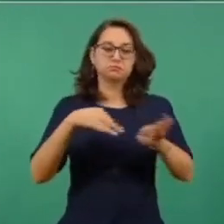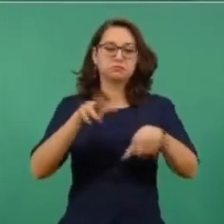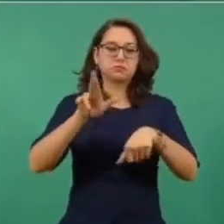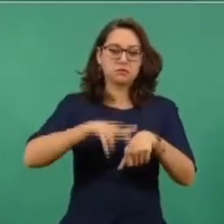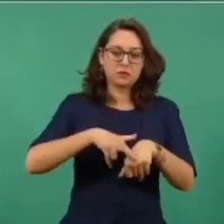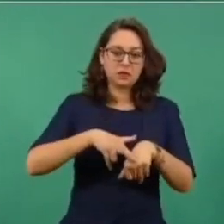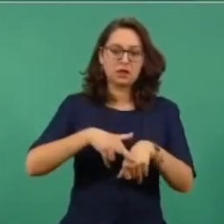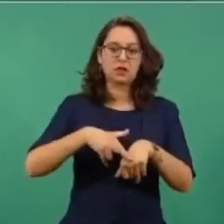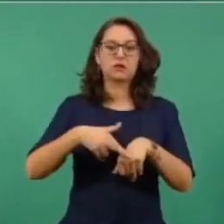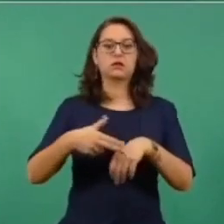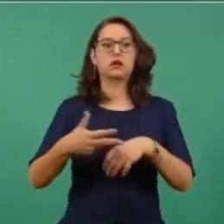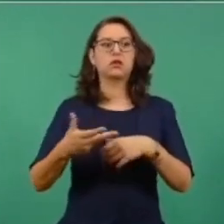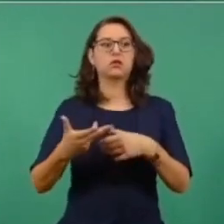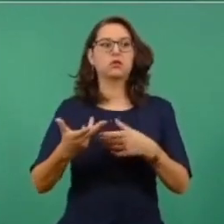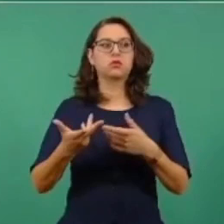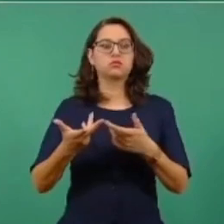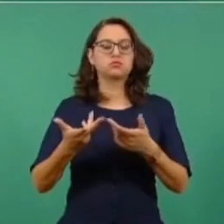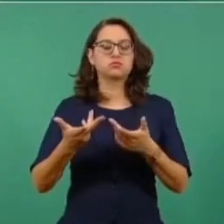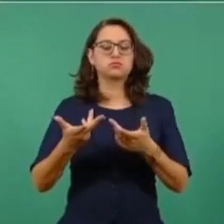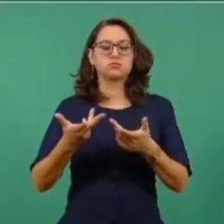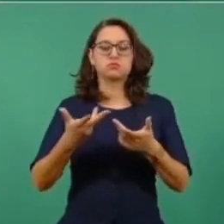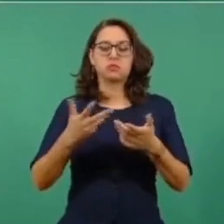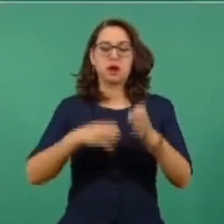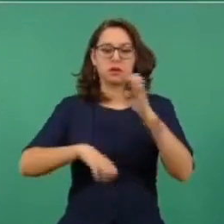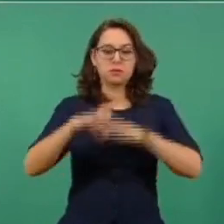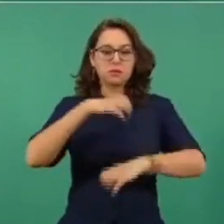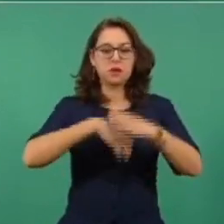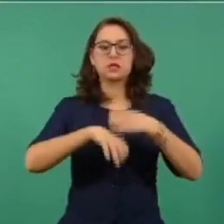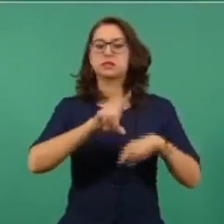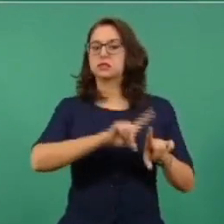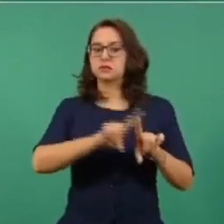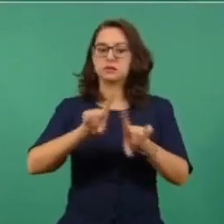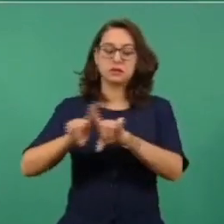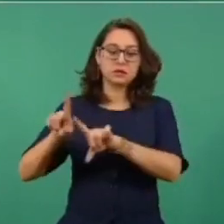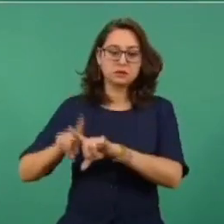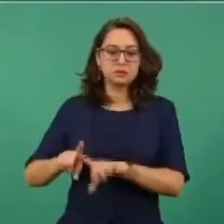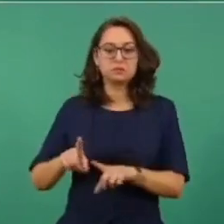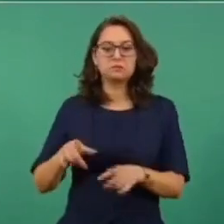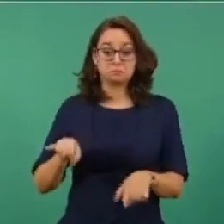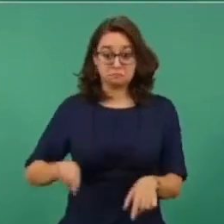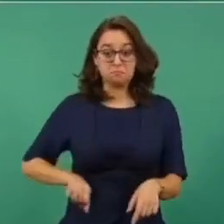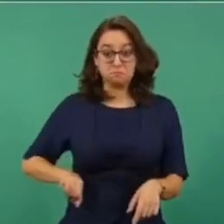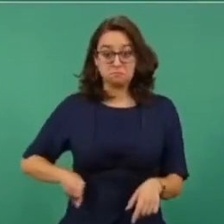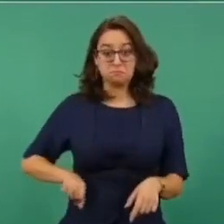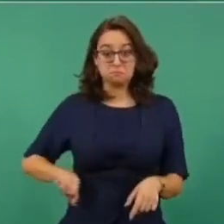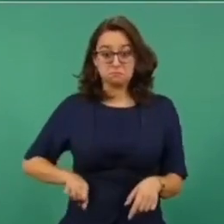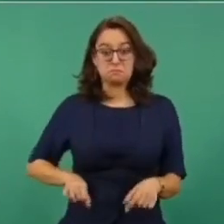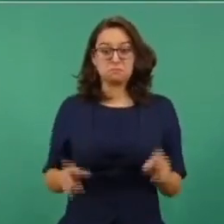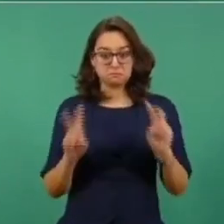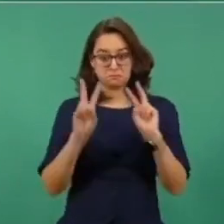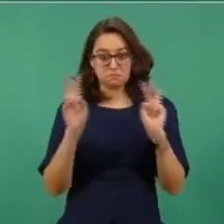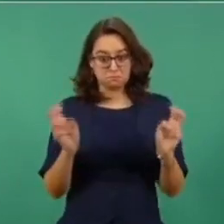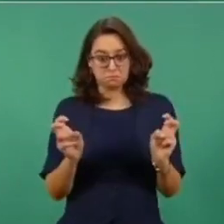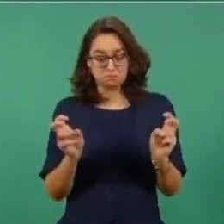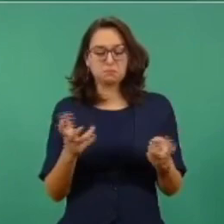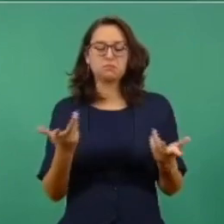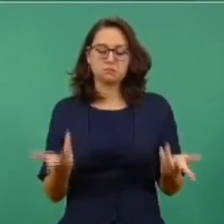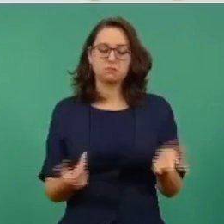trabajadores y empresas, conozcan sobre